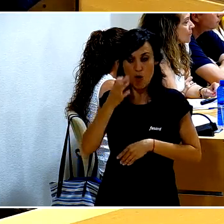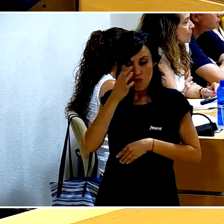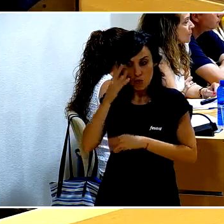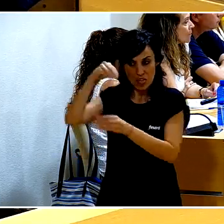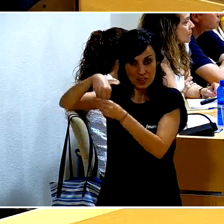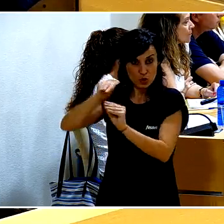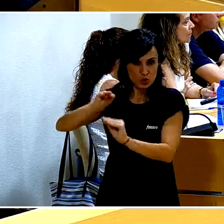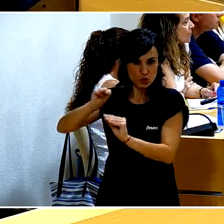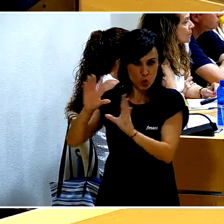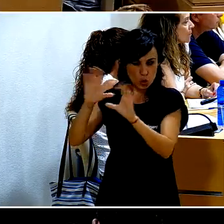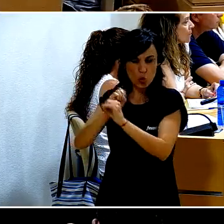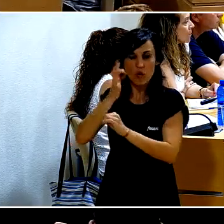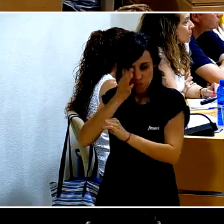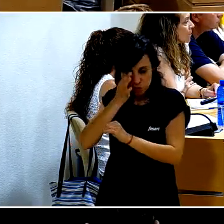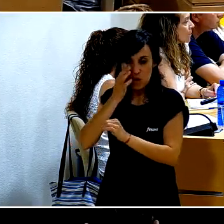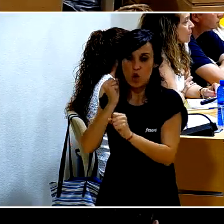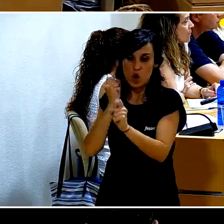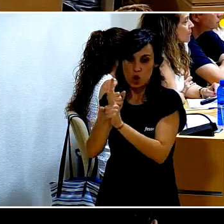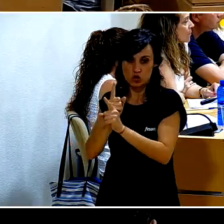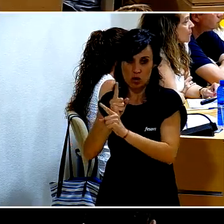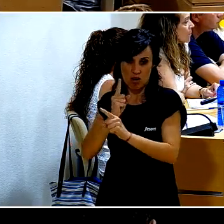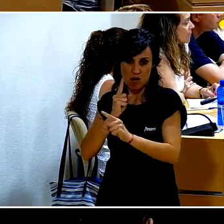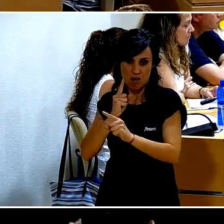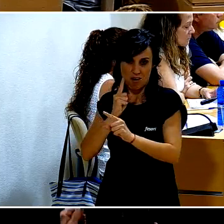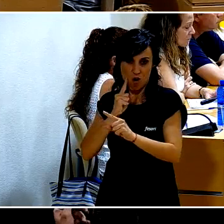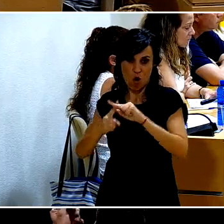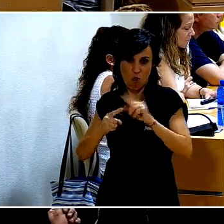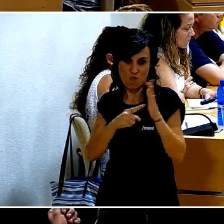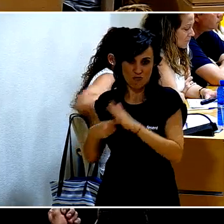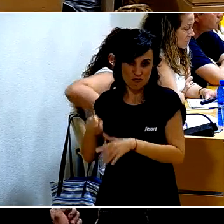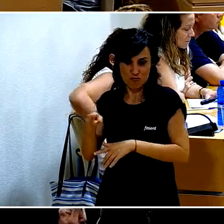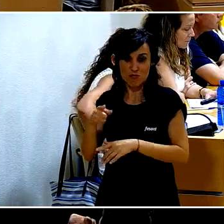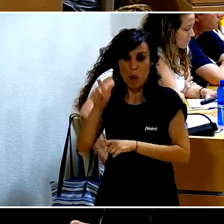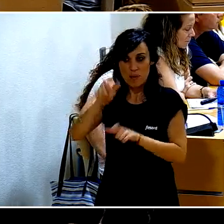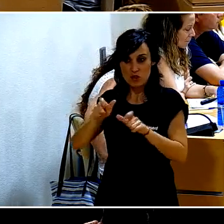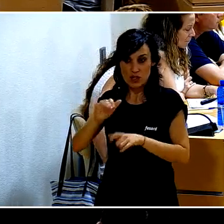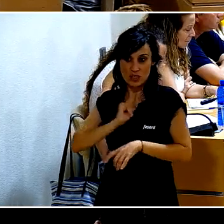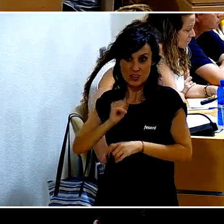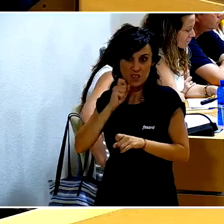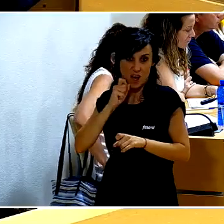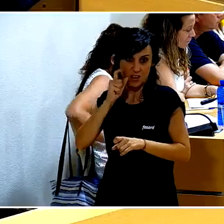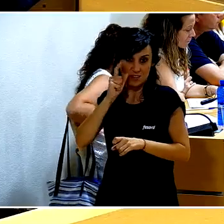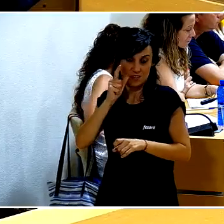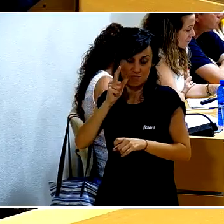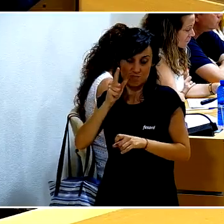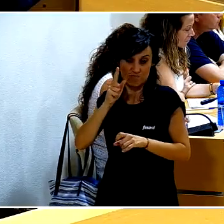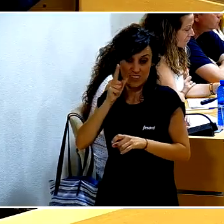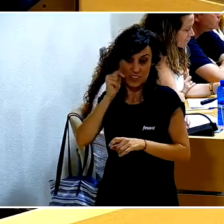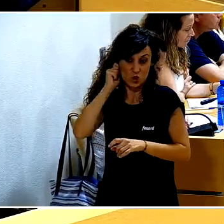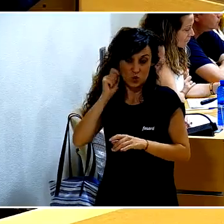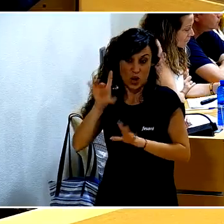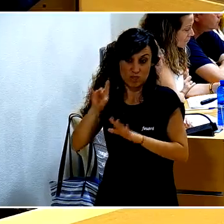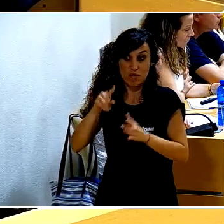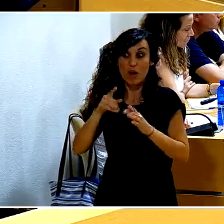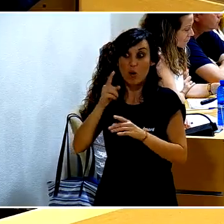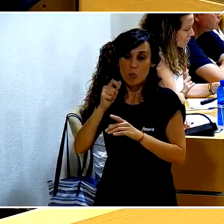oscura muestran homofobia, muestran insultos y atacan a personas por su identidad sexual? Yo se lo digo para que tengan ustedes un